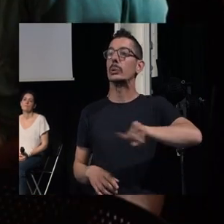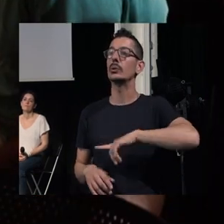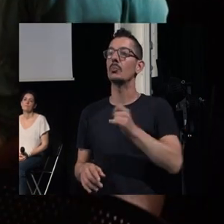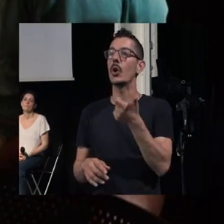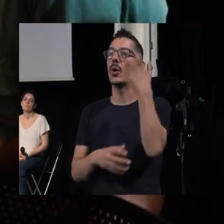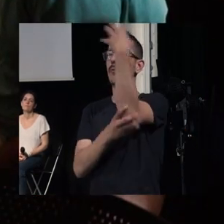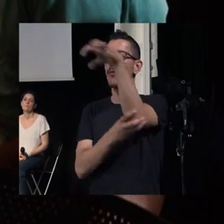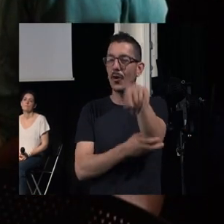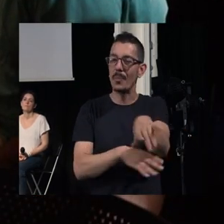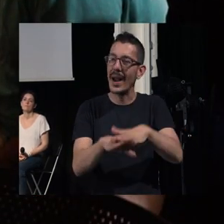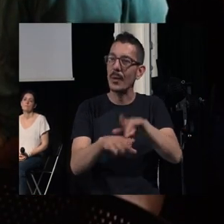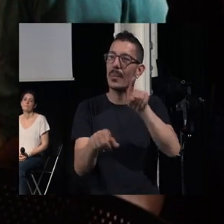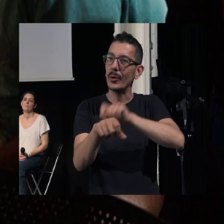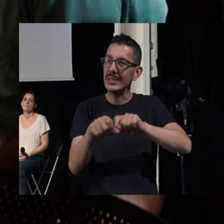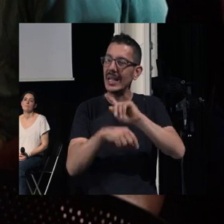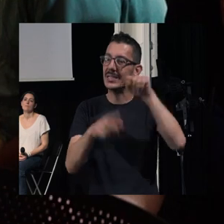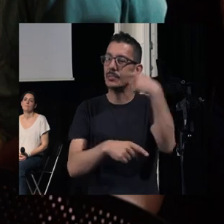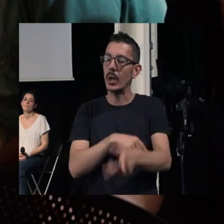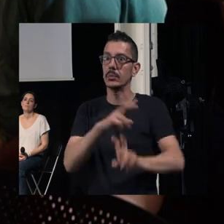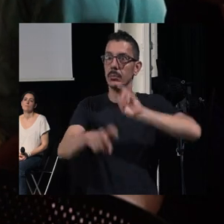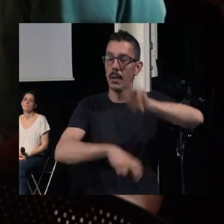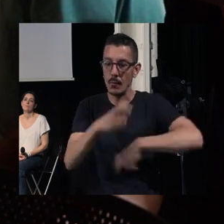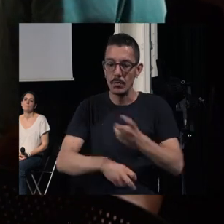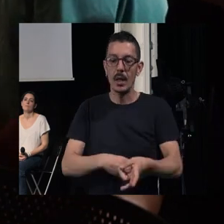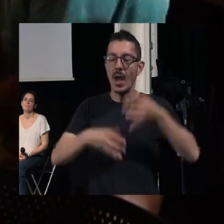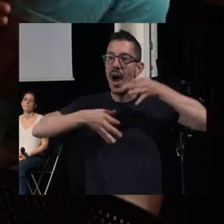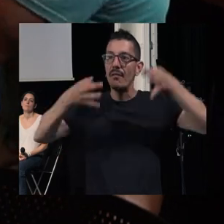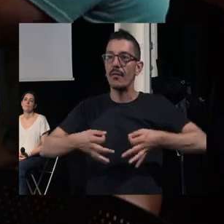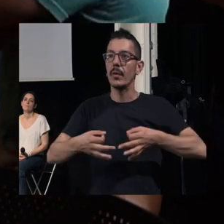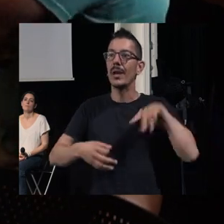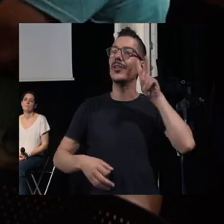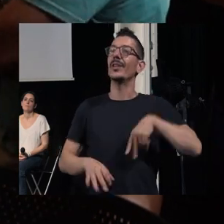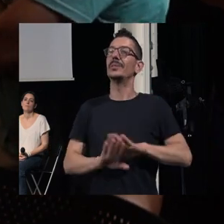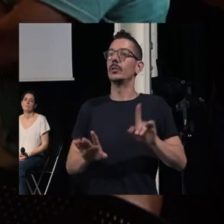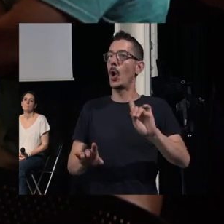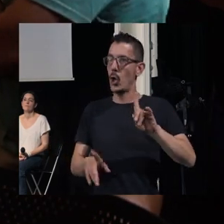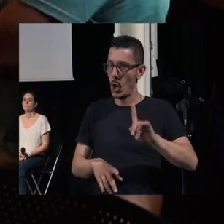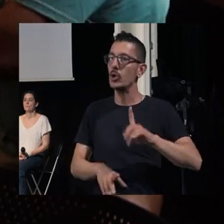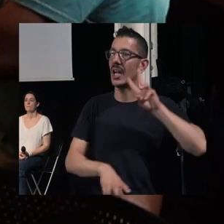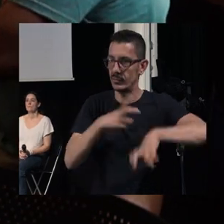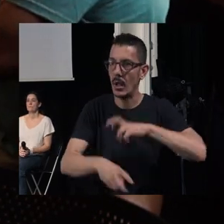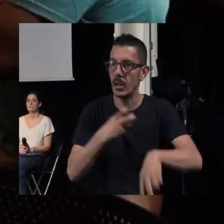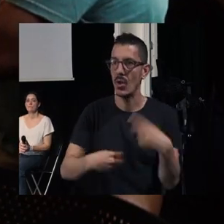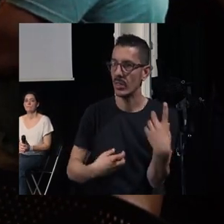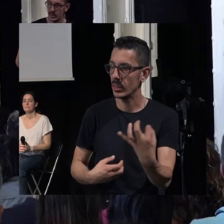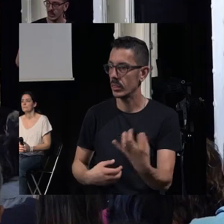para que esas políticas sean transformadoras y no solo de reconocimiento, como decíais.